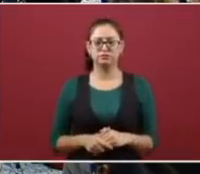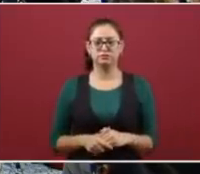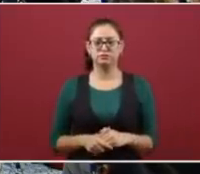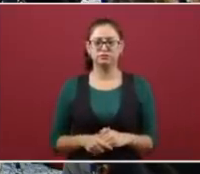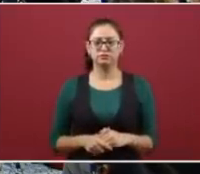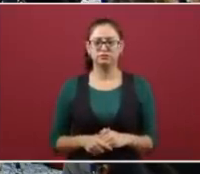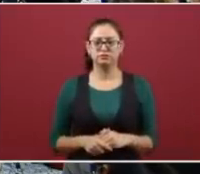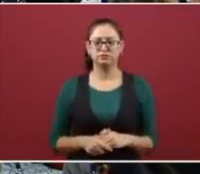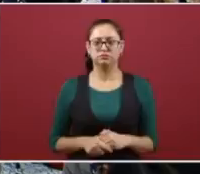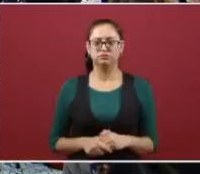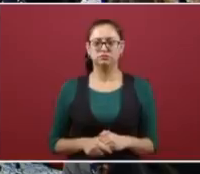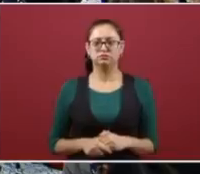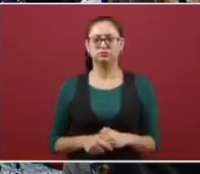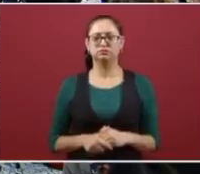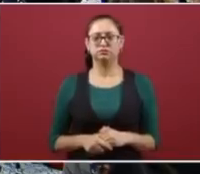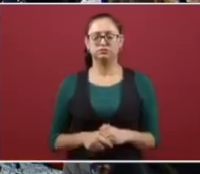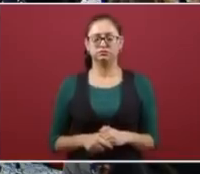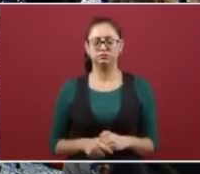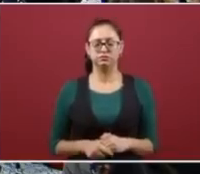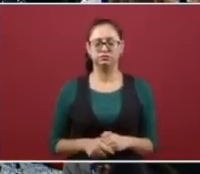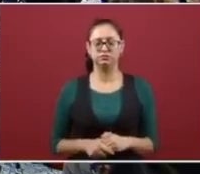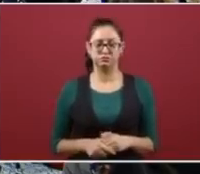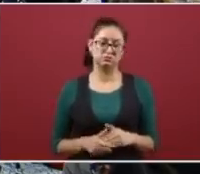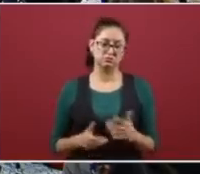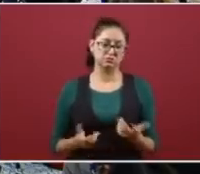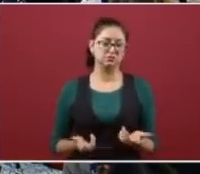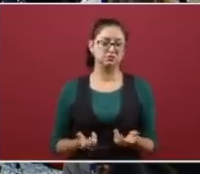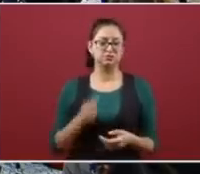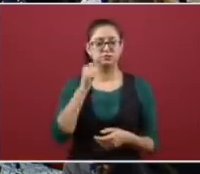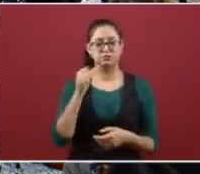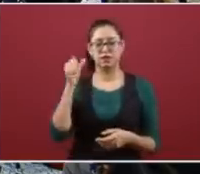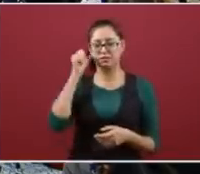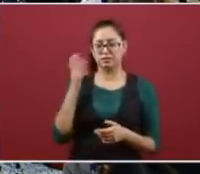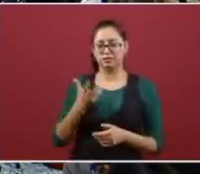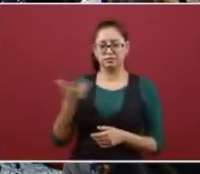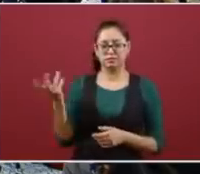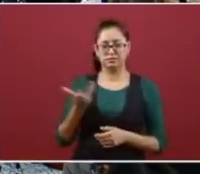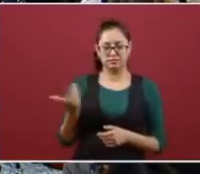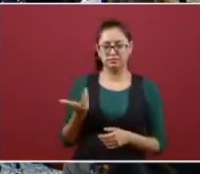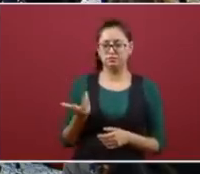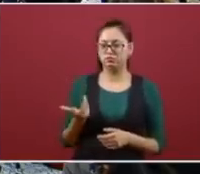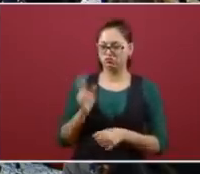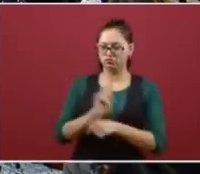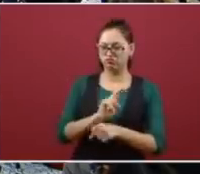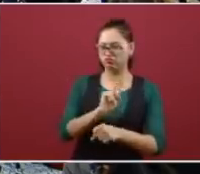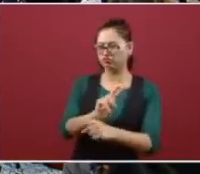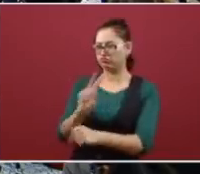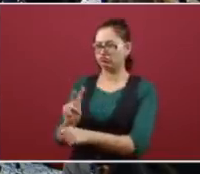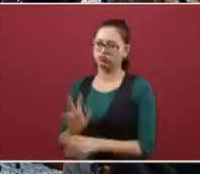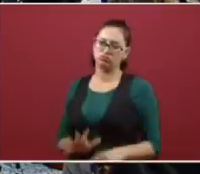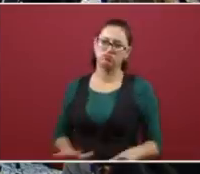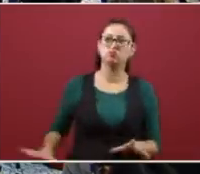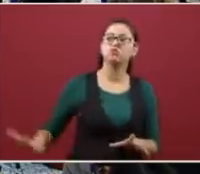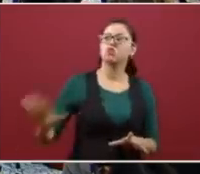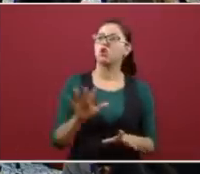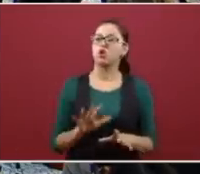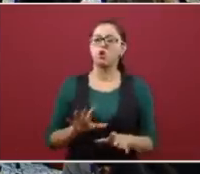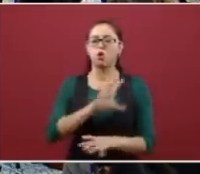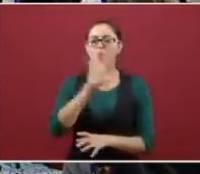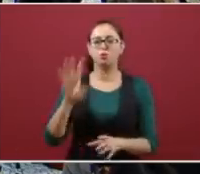qué opción parte de las de las acciones que se están haciendo de manera conjunta en el estado de tamaulipas